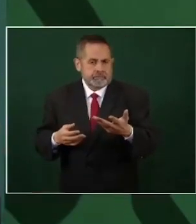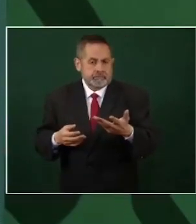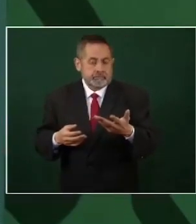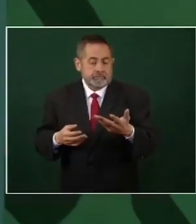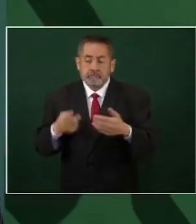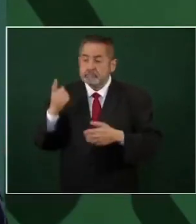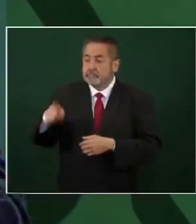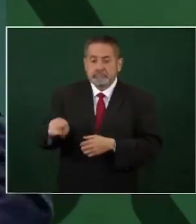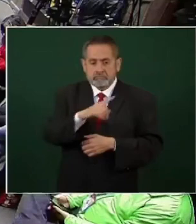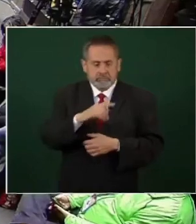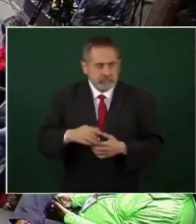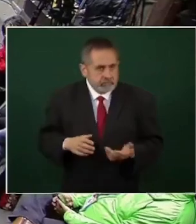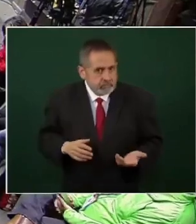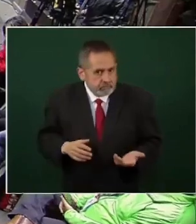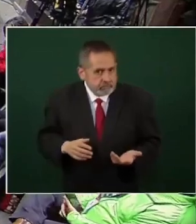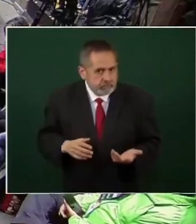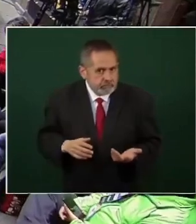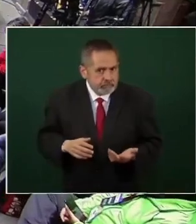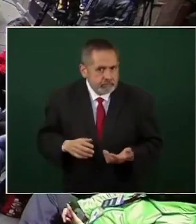muy sencillo